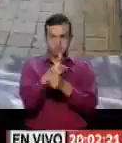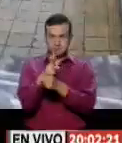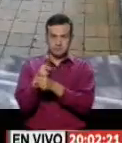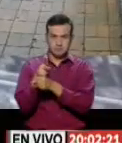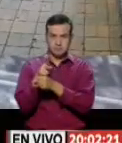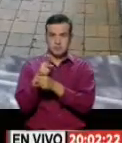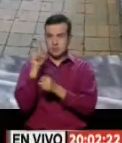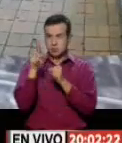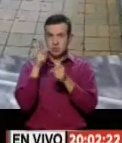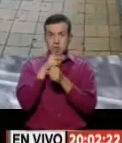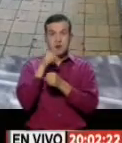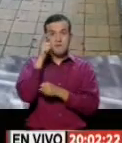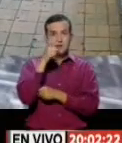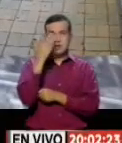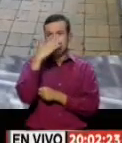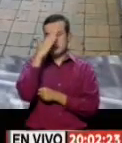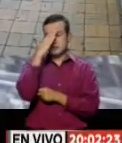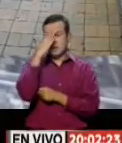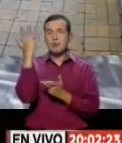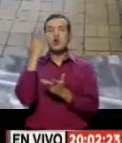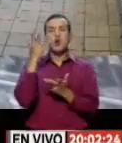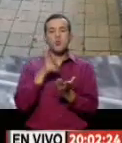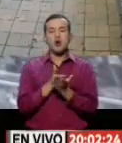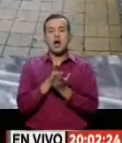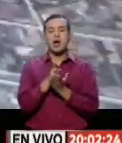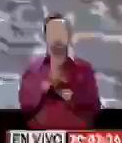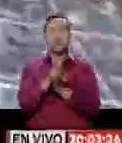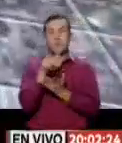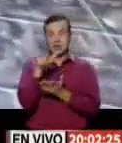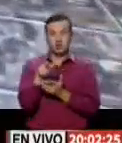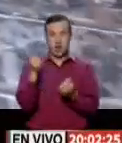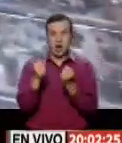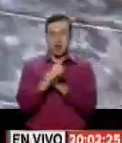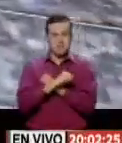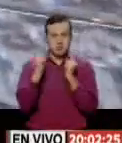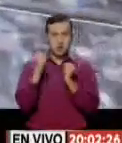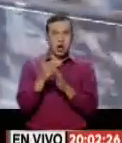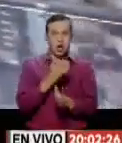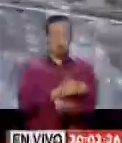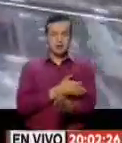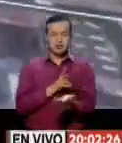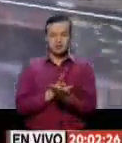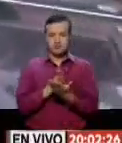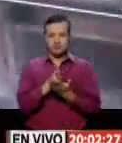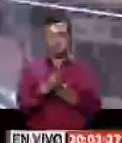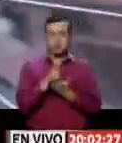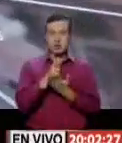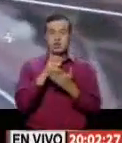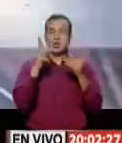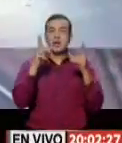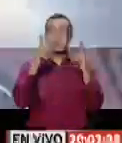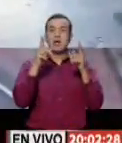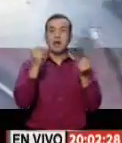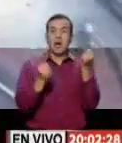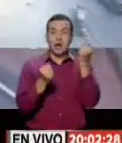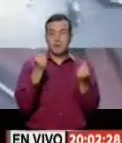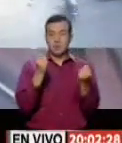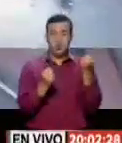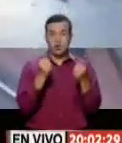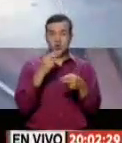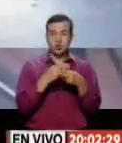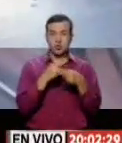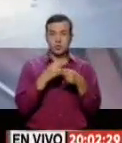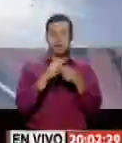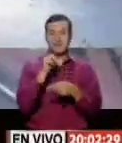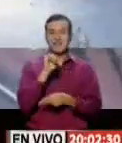y privadas, la fiscalía estableció el recorrido que hizo José Aldemar Rojas a bordo de una camioneta Nissan Patrol hasta la Escuela de Cadetes General